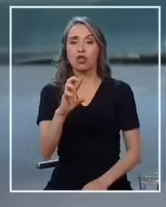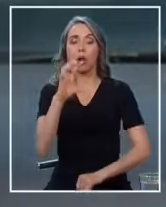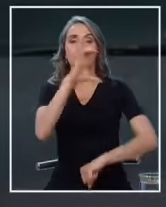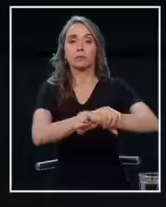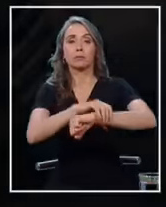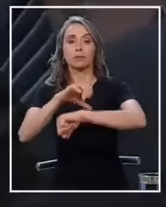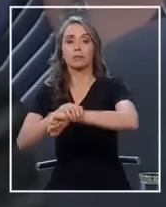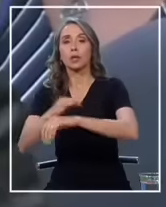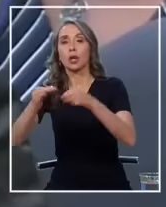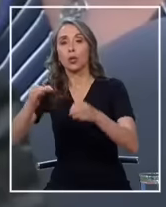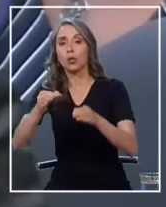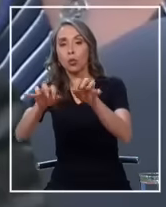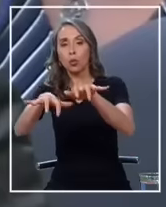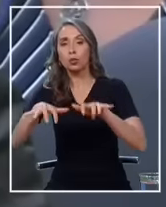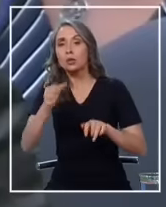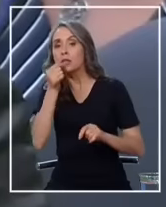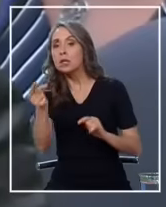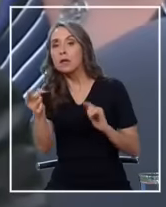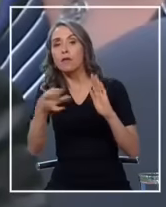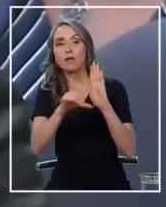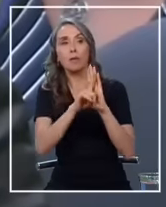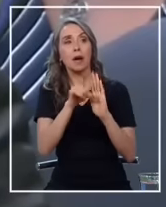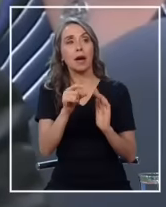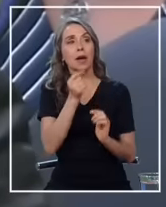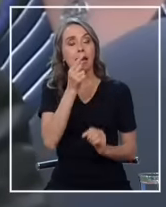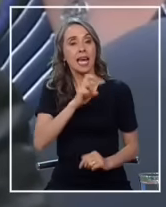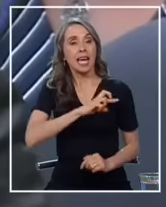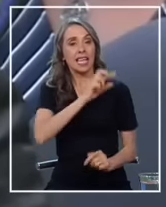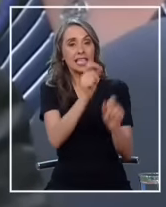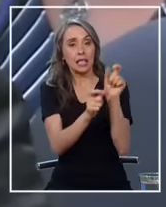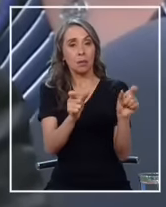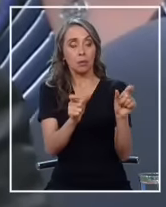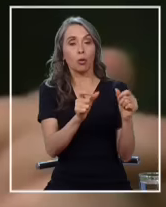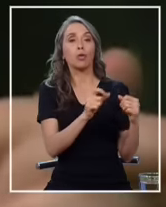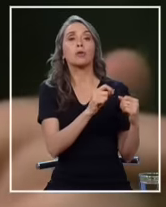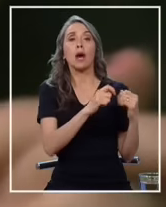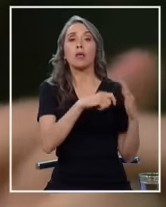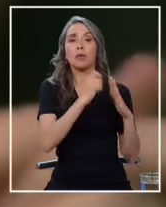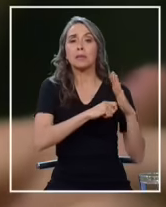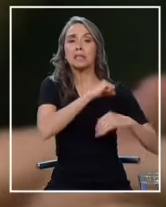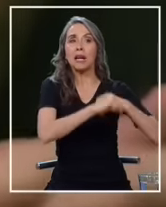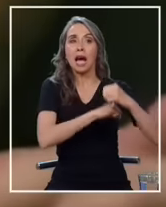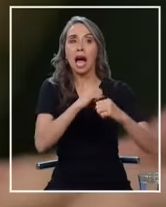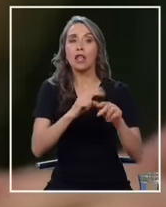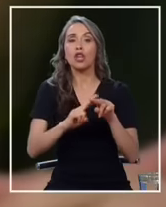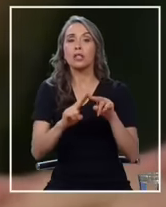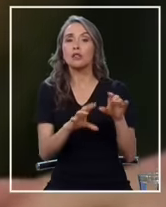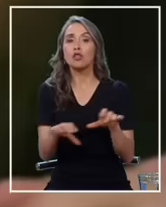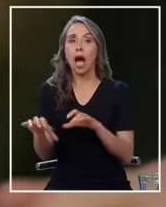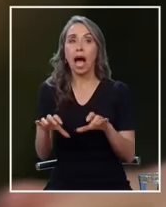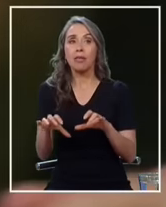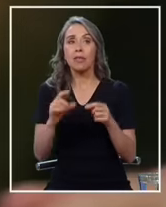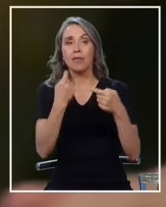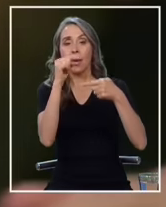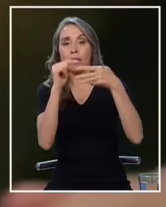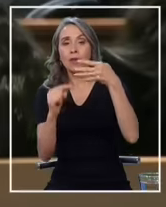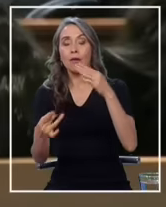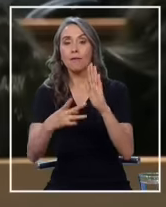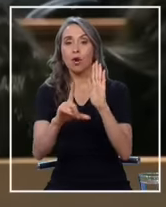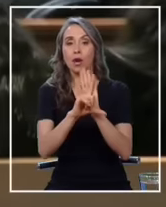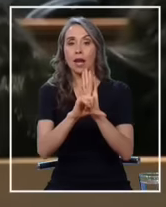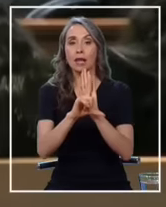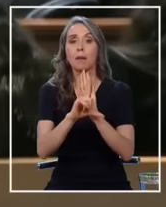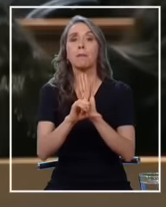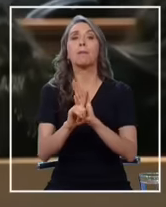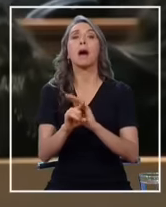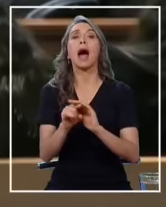Estos imputados en el transcurso del tiempo comenzaron a perpetrar diversas actividades ilícitas con el fin